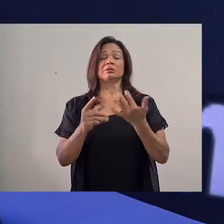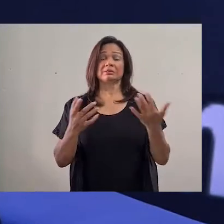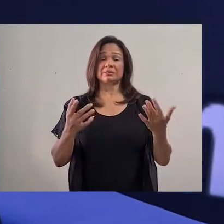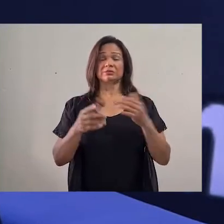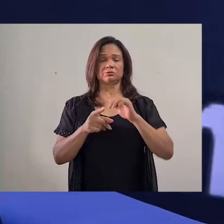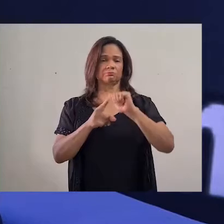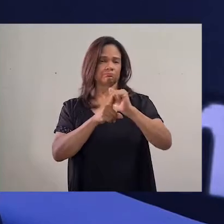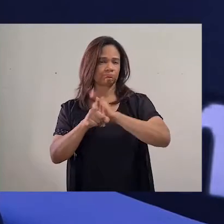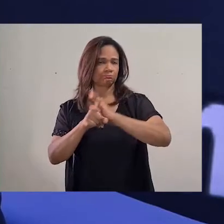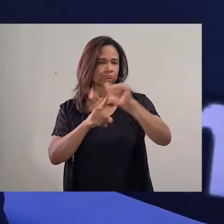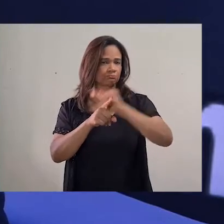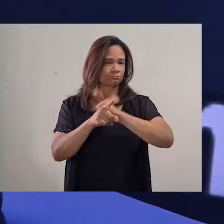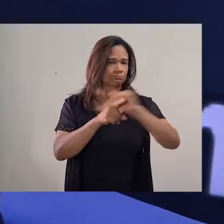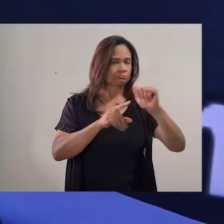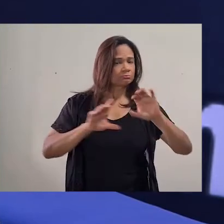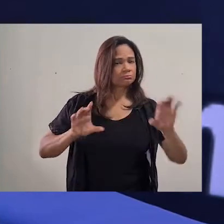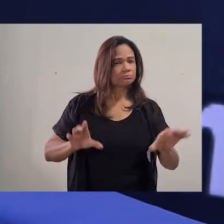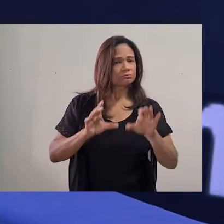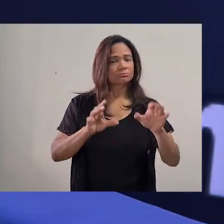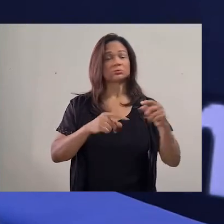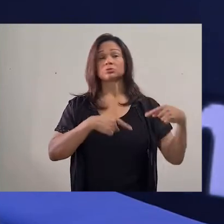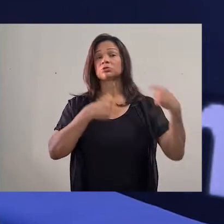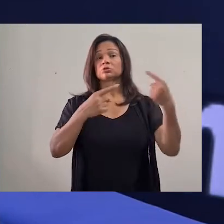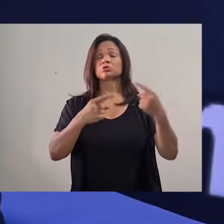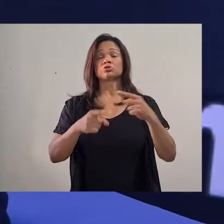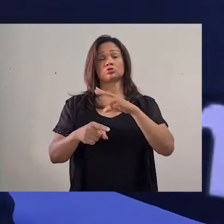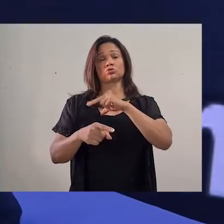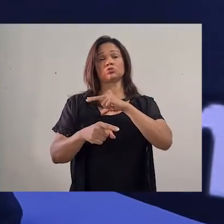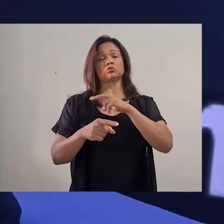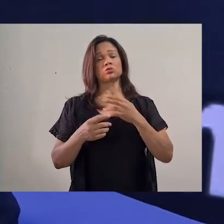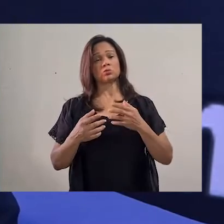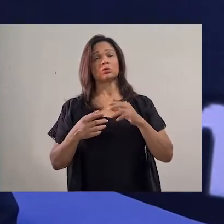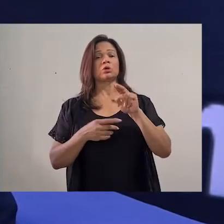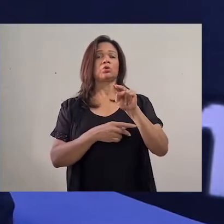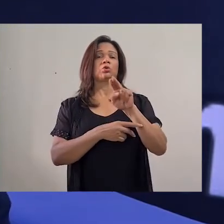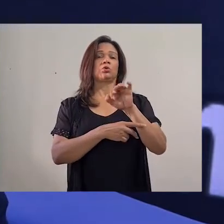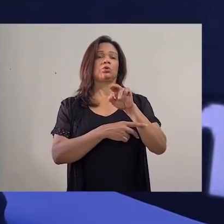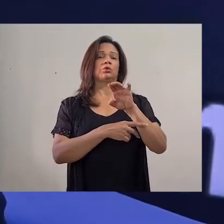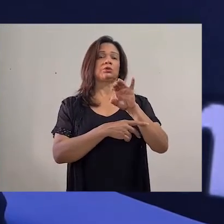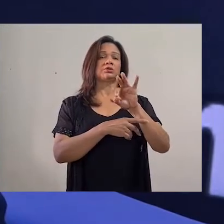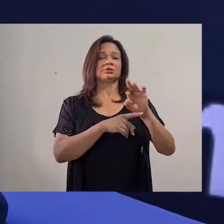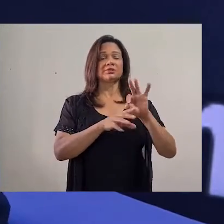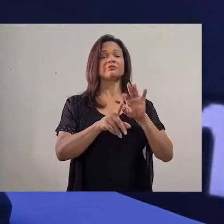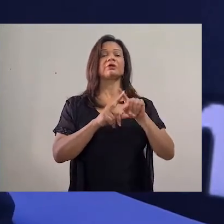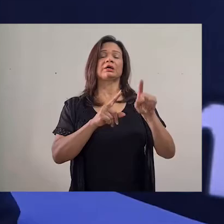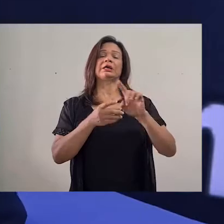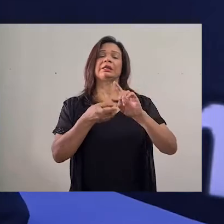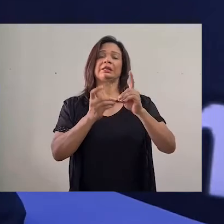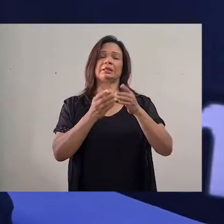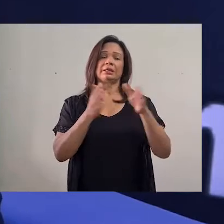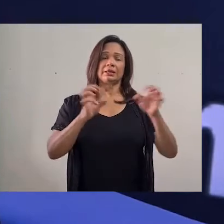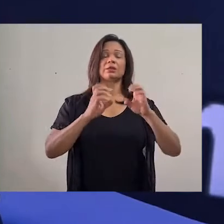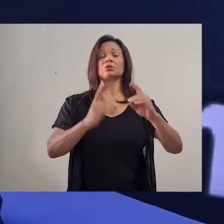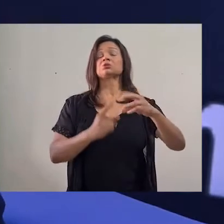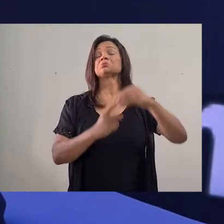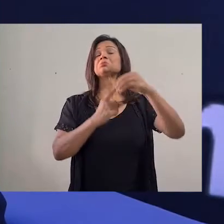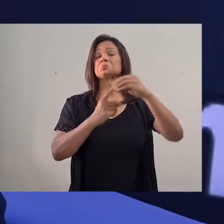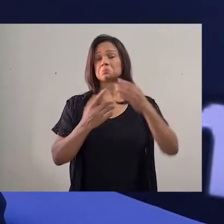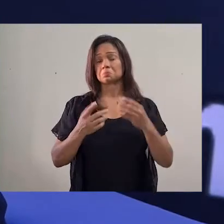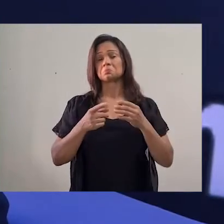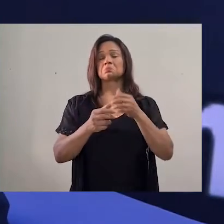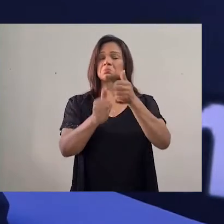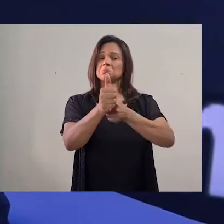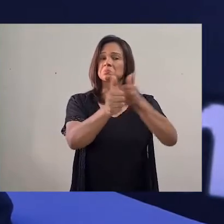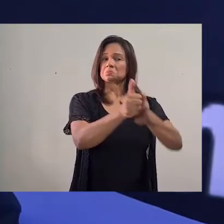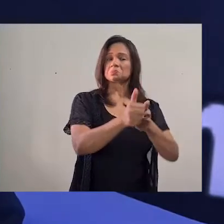fundamental ahora mismo. Esos entrenamientos se están haciendo desde noviembre, a través de UNICEF y nuestro equipo en la Dirección General de